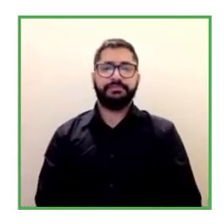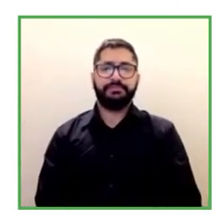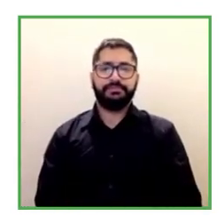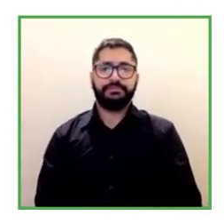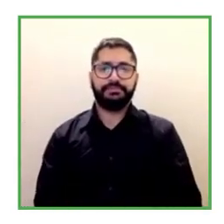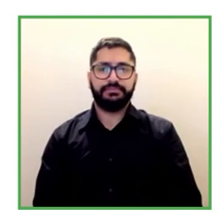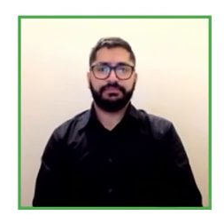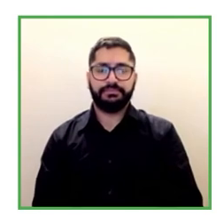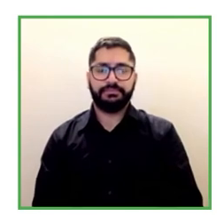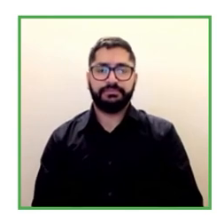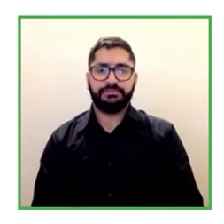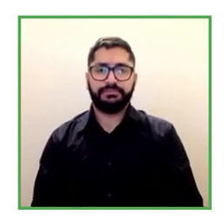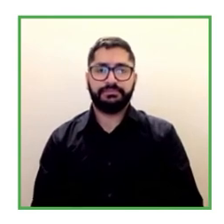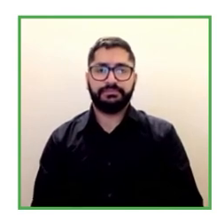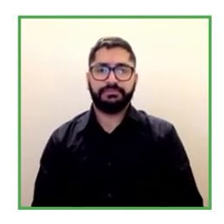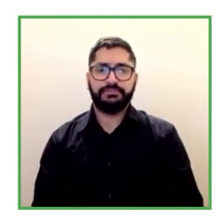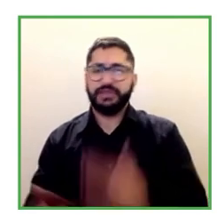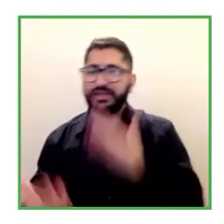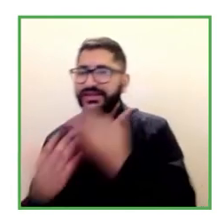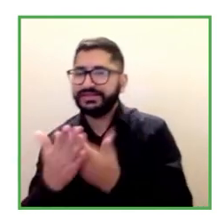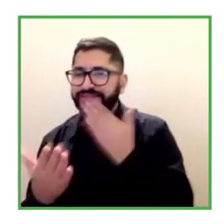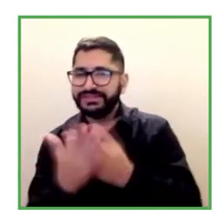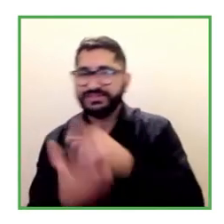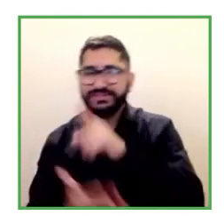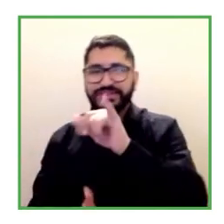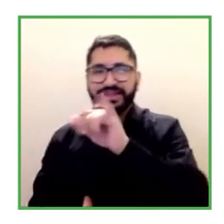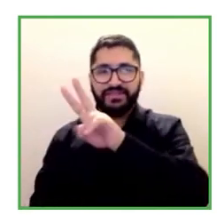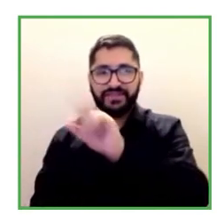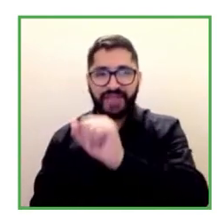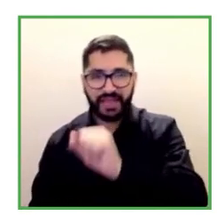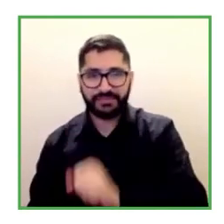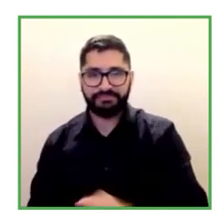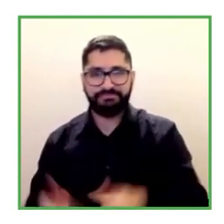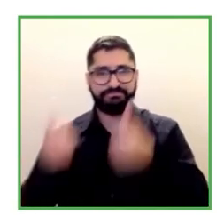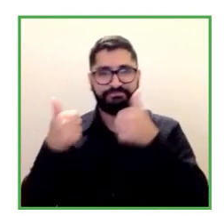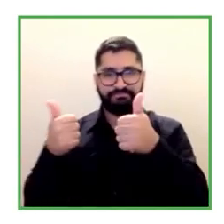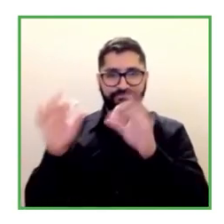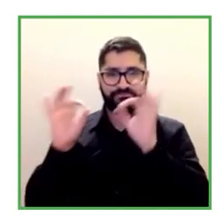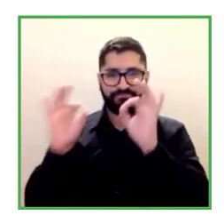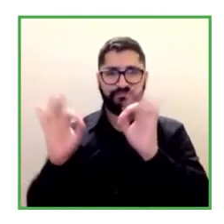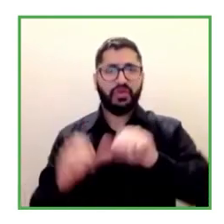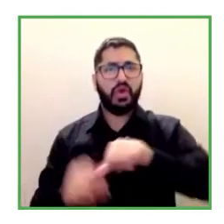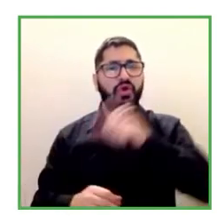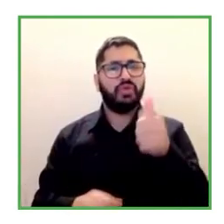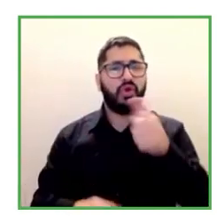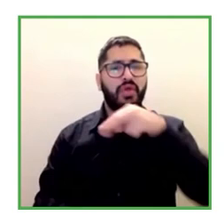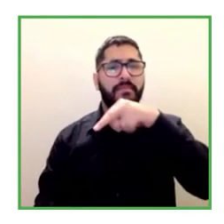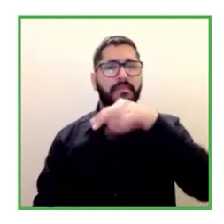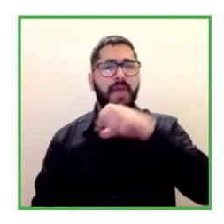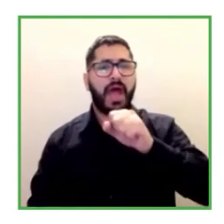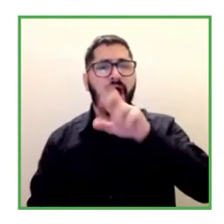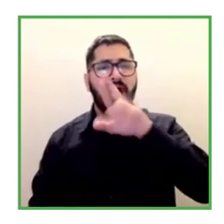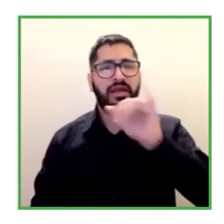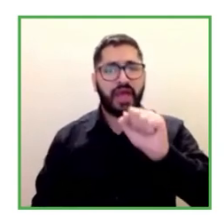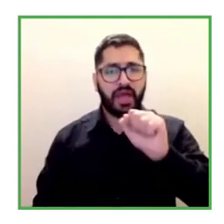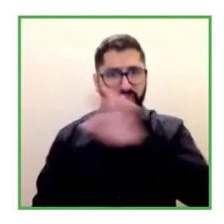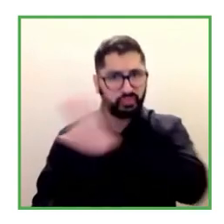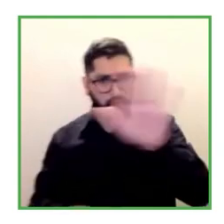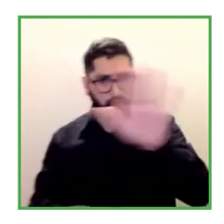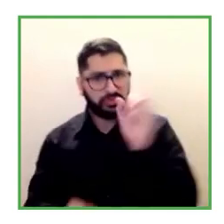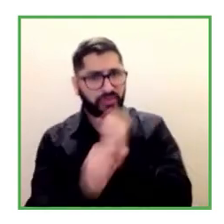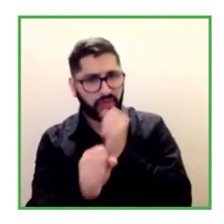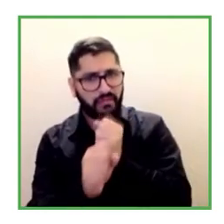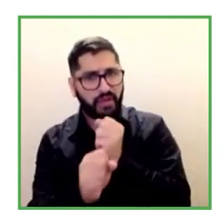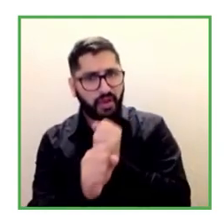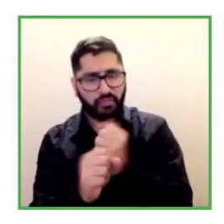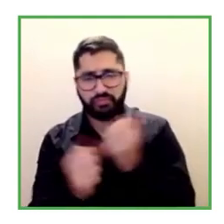Gracias, Silvia. Bueno, María Luisa, ustedes están trabajando más bien con personas, ¿no es